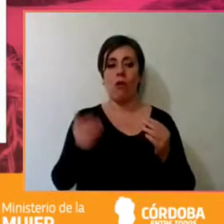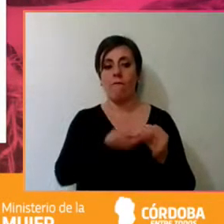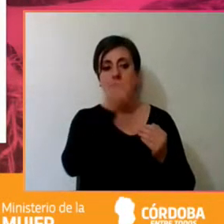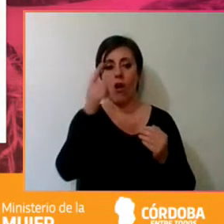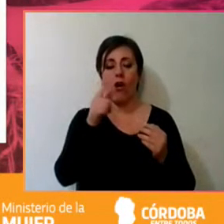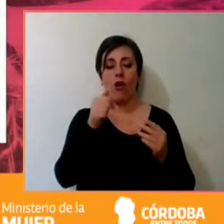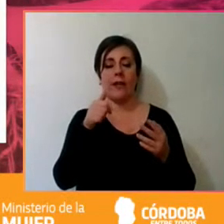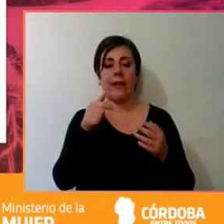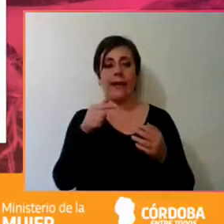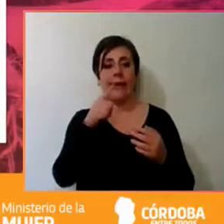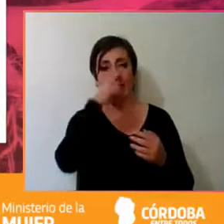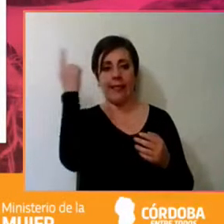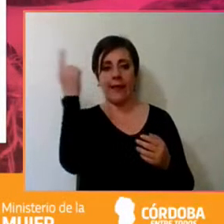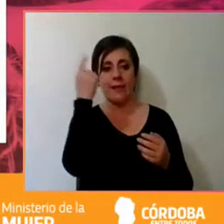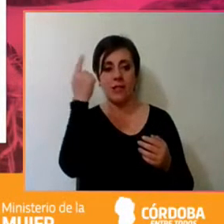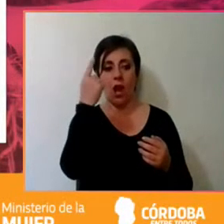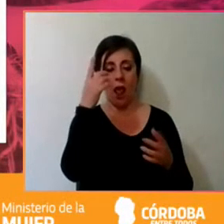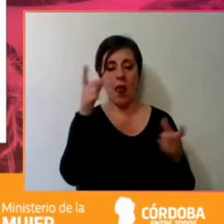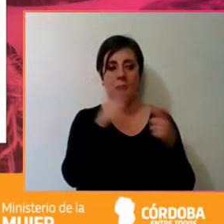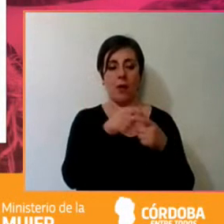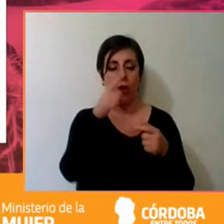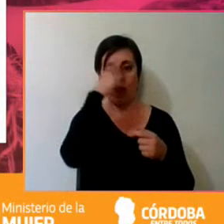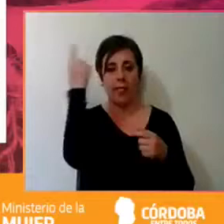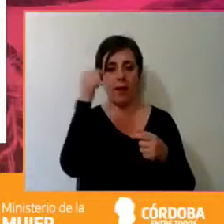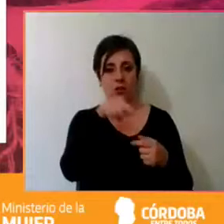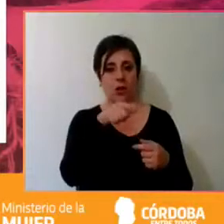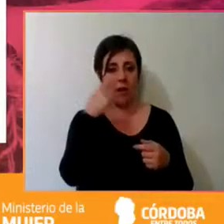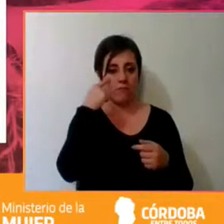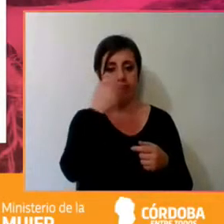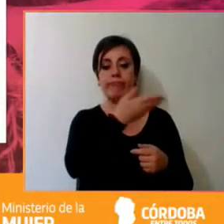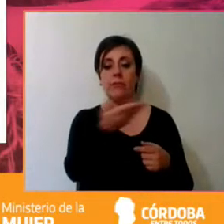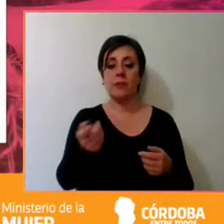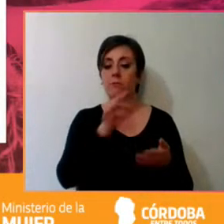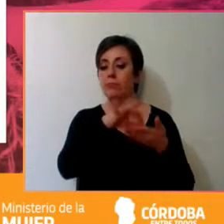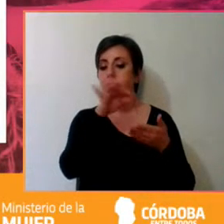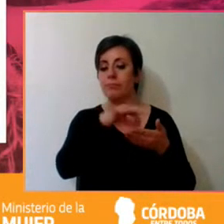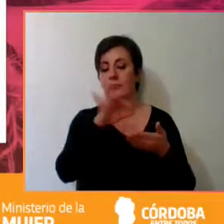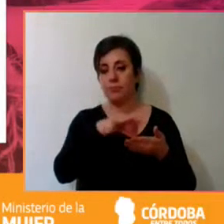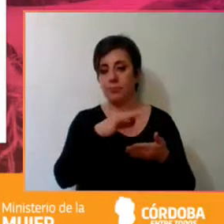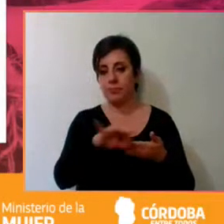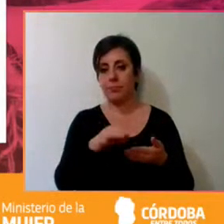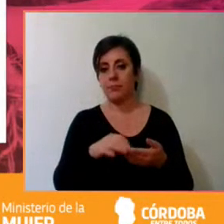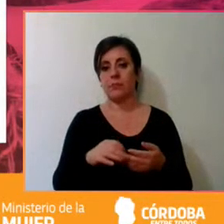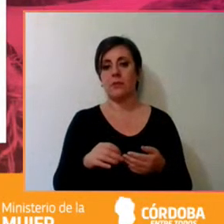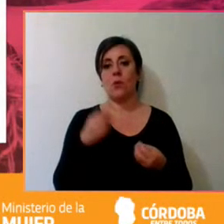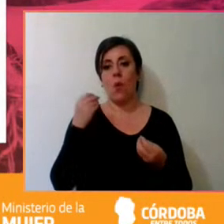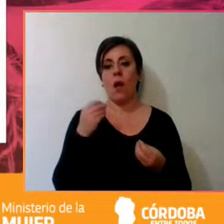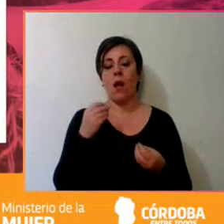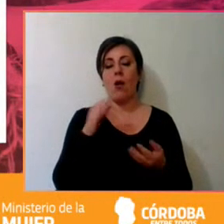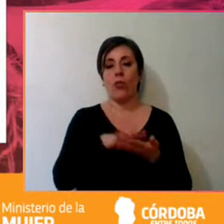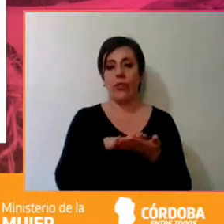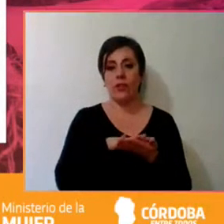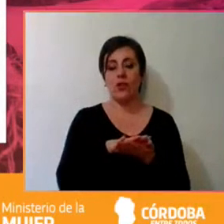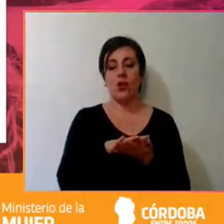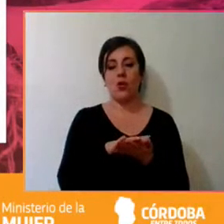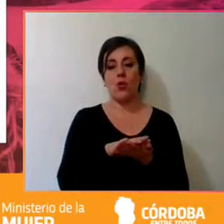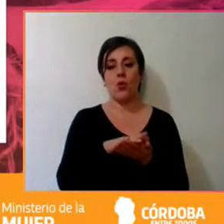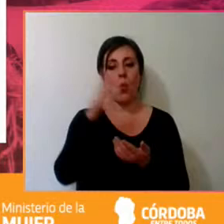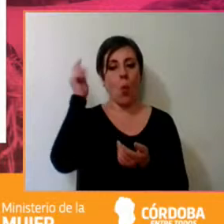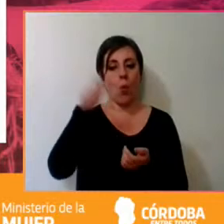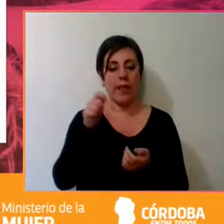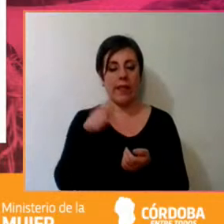donde se da cuenta de ese avance. Tenemos la Comisión de la Condición Jurídica y Social de la Mujer,